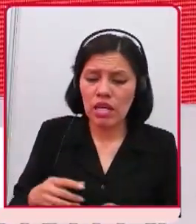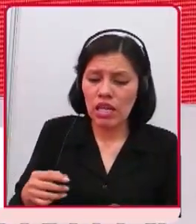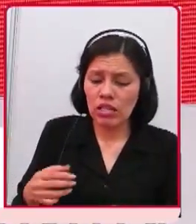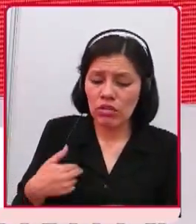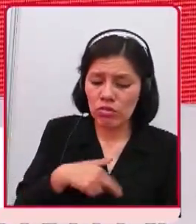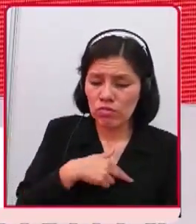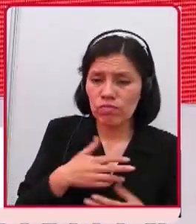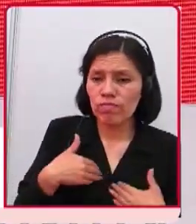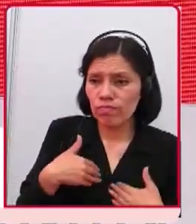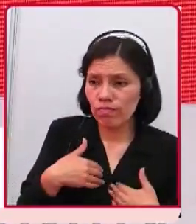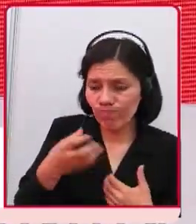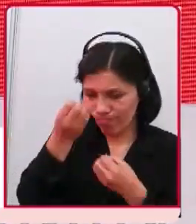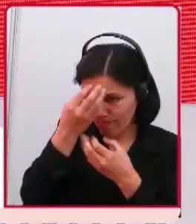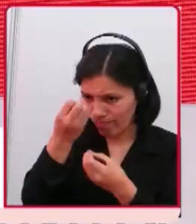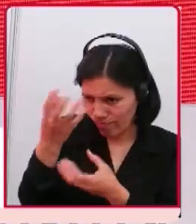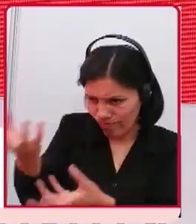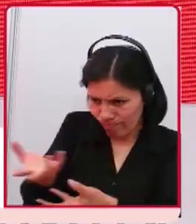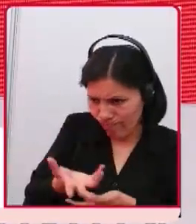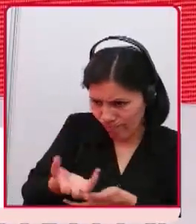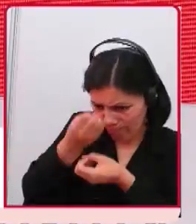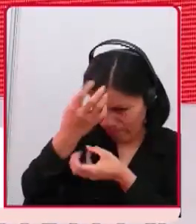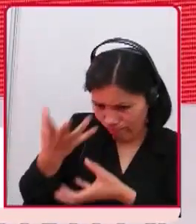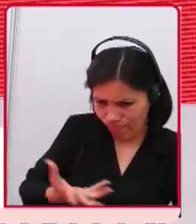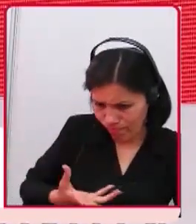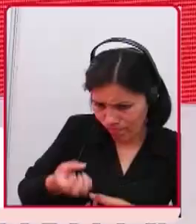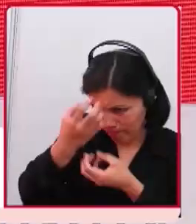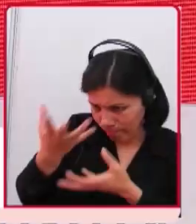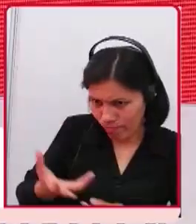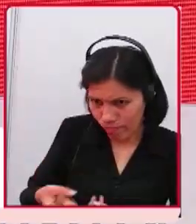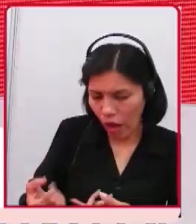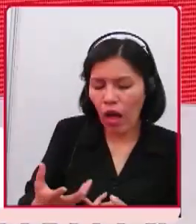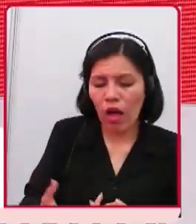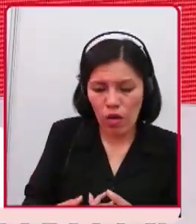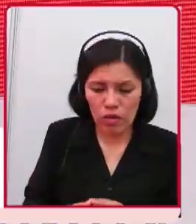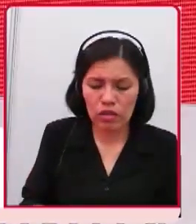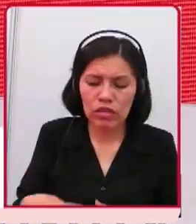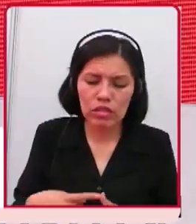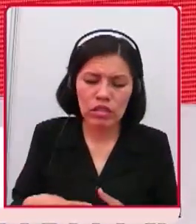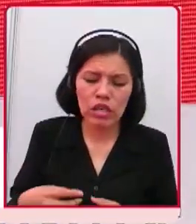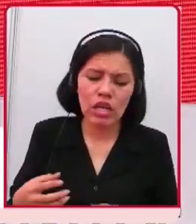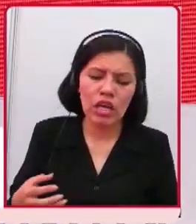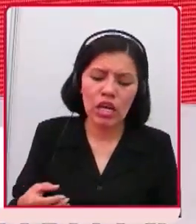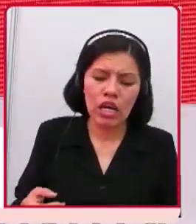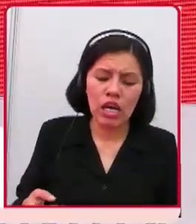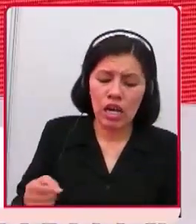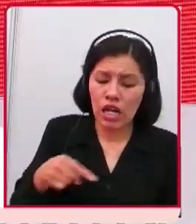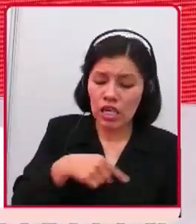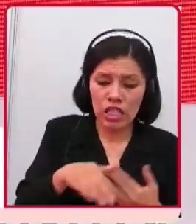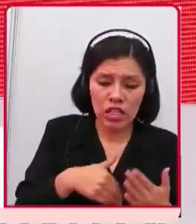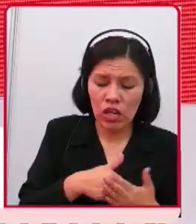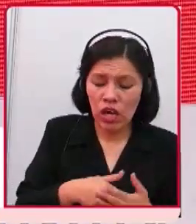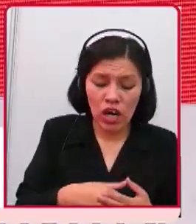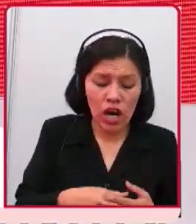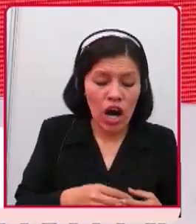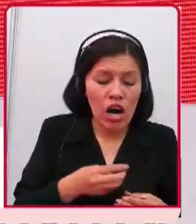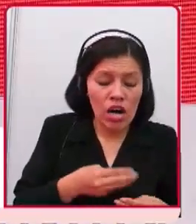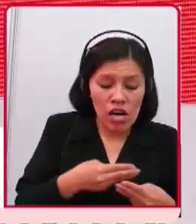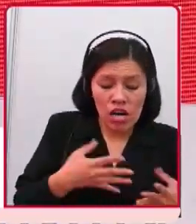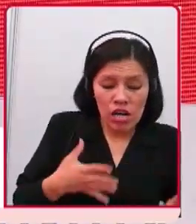de un sistema adicional que tenemos que se llama SPOC, que justamente traza el camino del mineral que